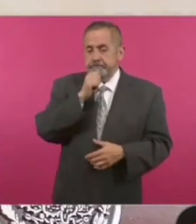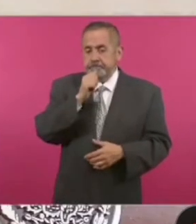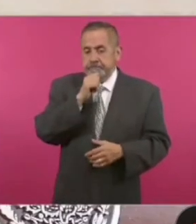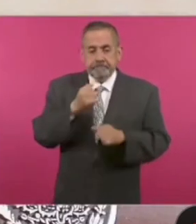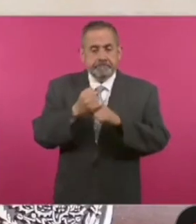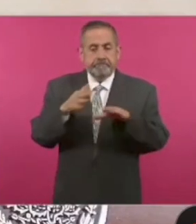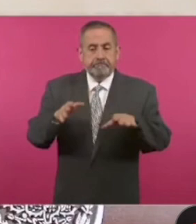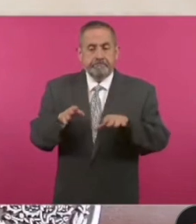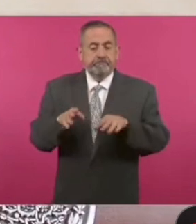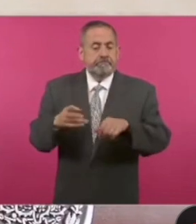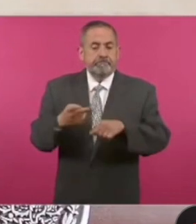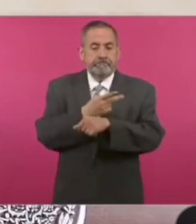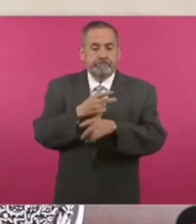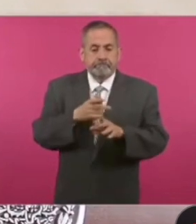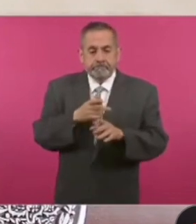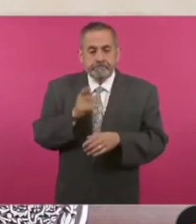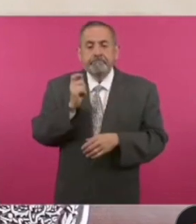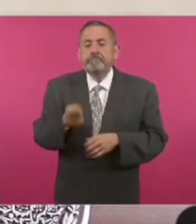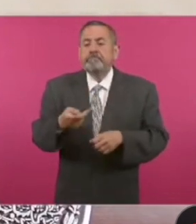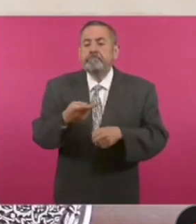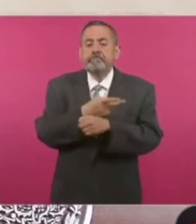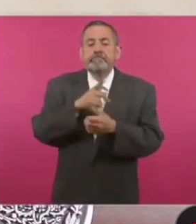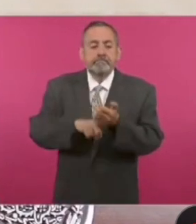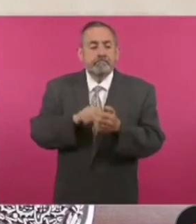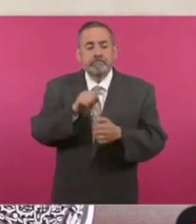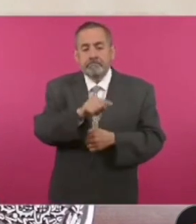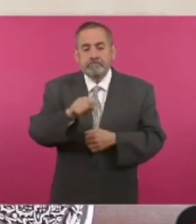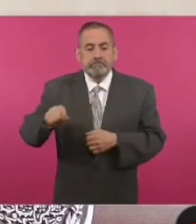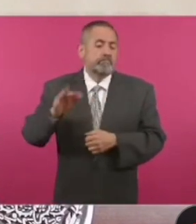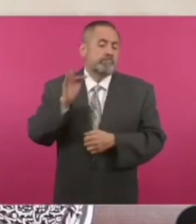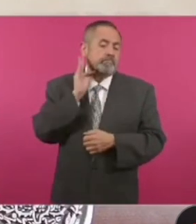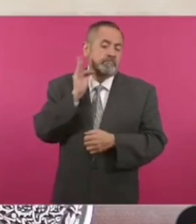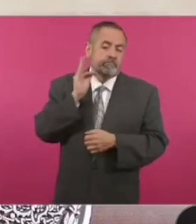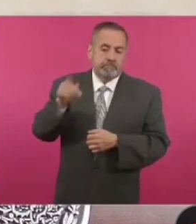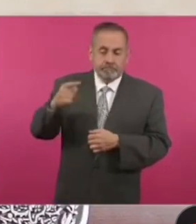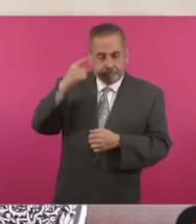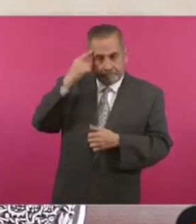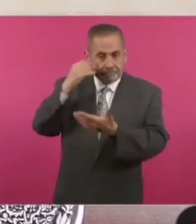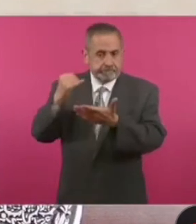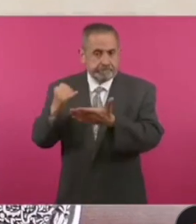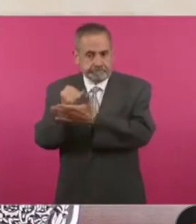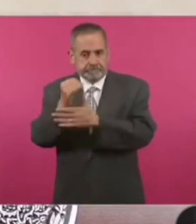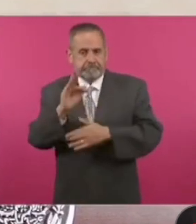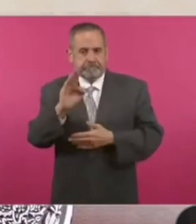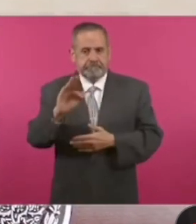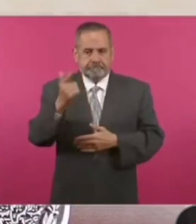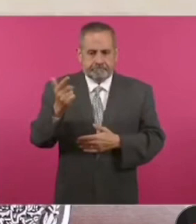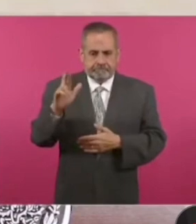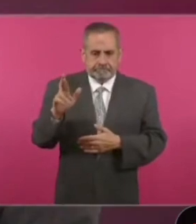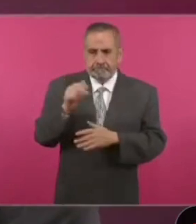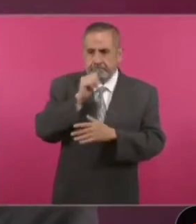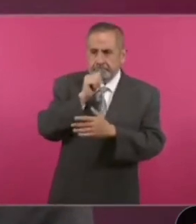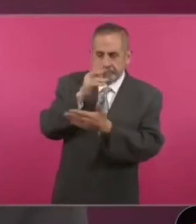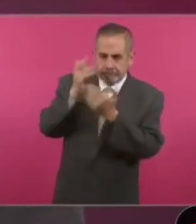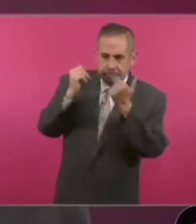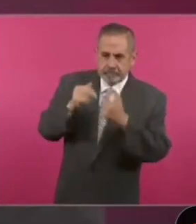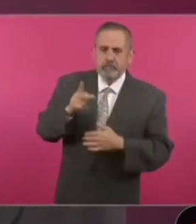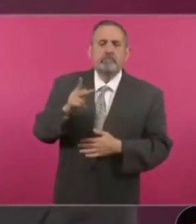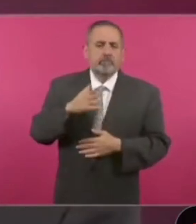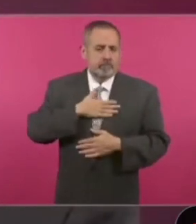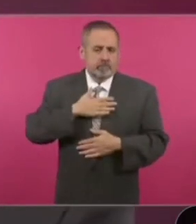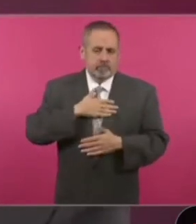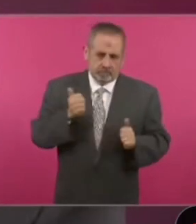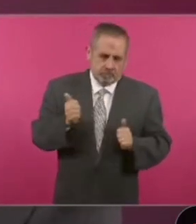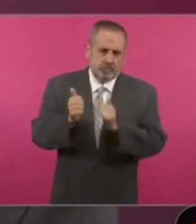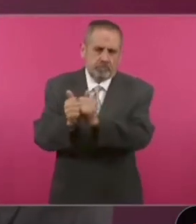información sobre lo que esté resolviendo la Fiscalía General de la República. Lo que sí les puedo decir es que nosotros estamos